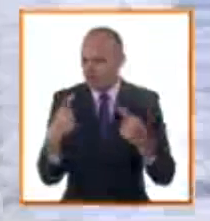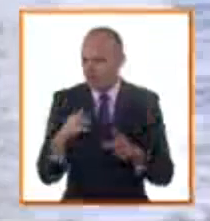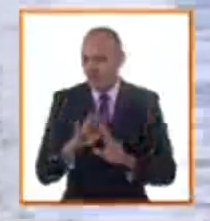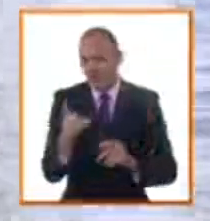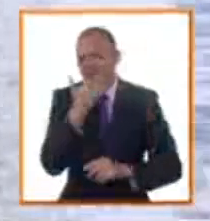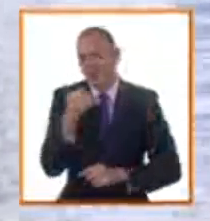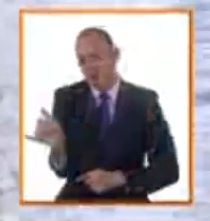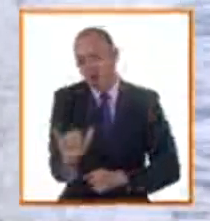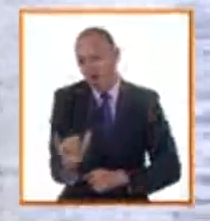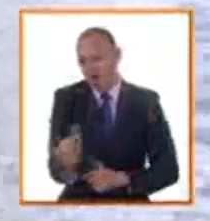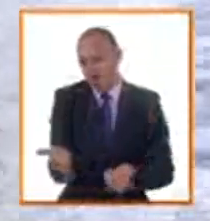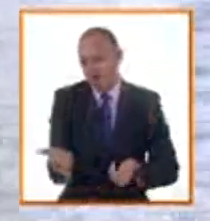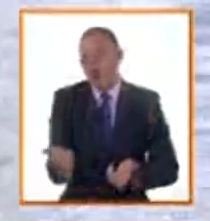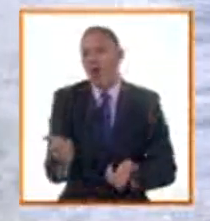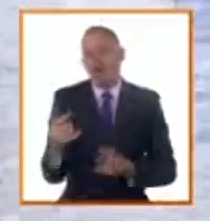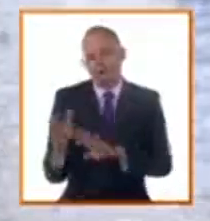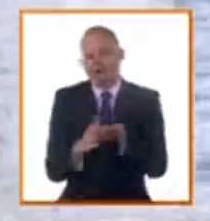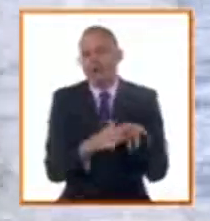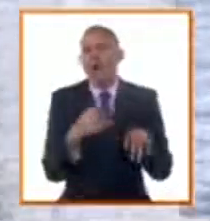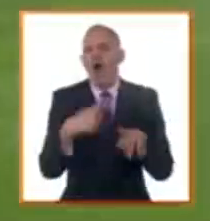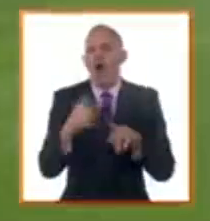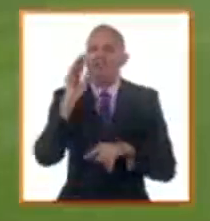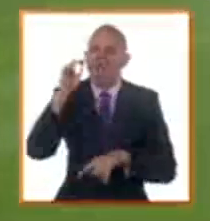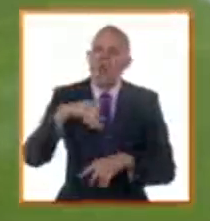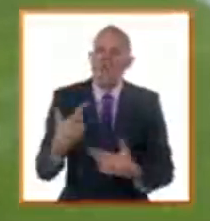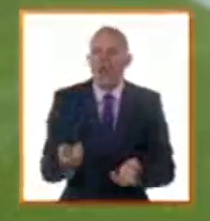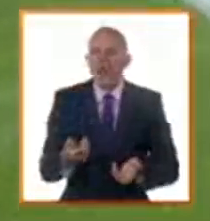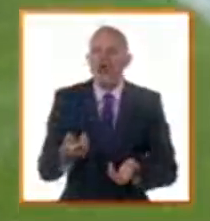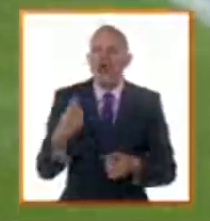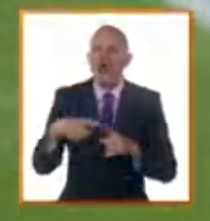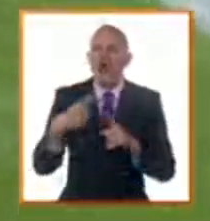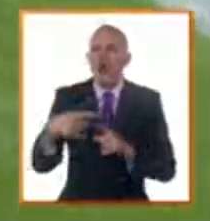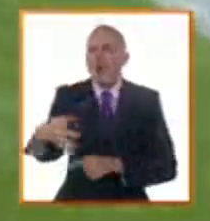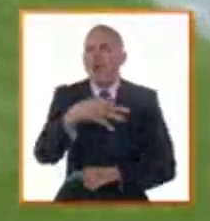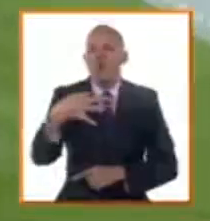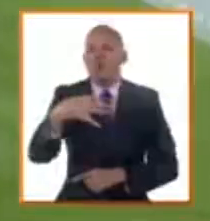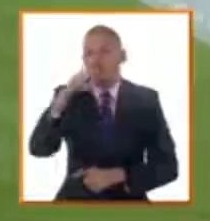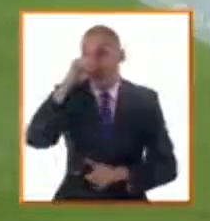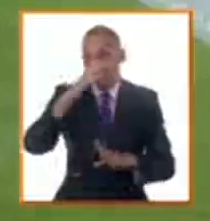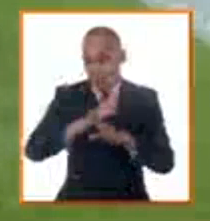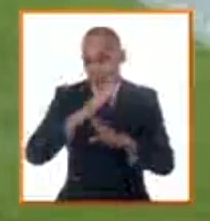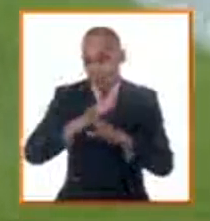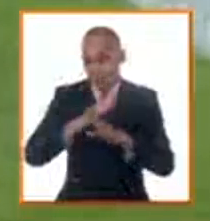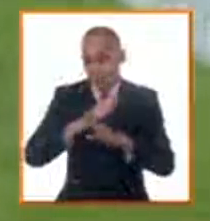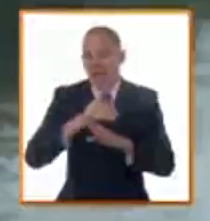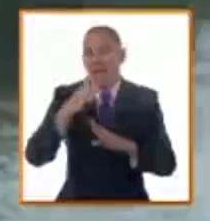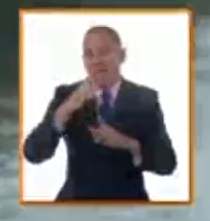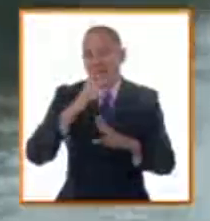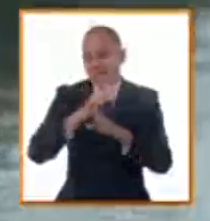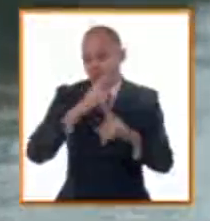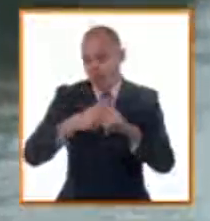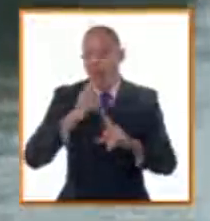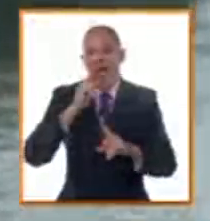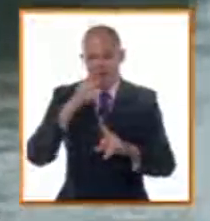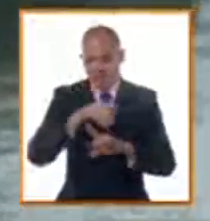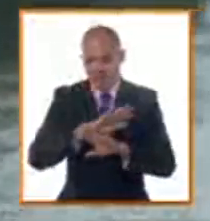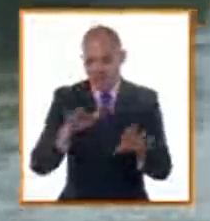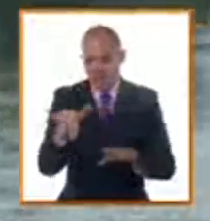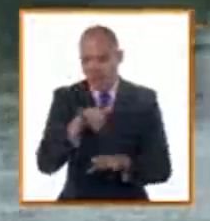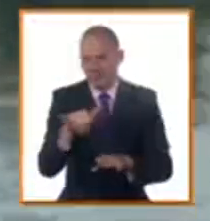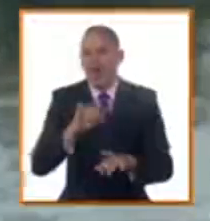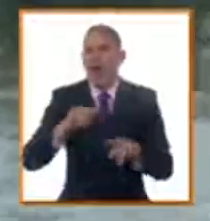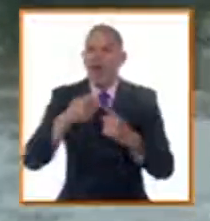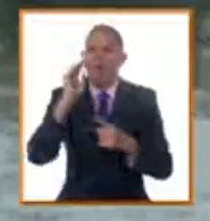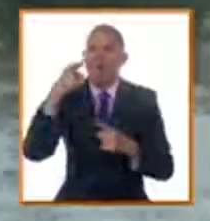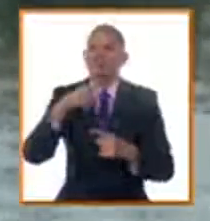manera, el poblado de Cándido González en el municipio de Santa Cruz del Sur, que está ubicado aguas abajo de la presa Najasa 2, y que producto